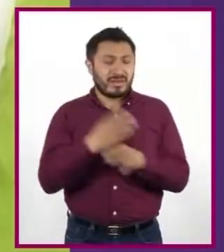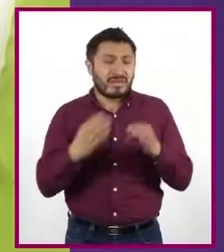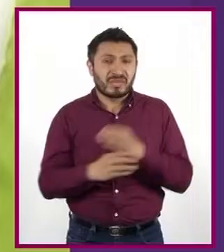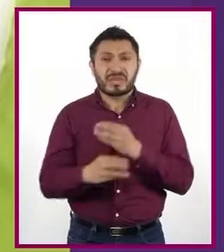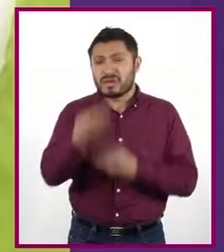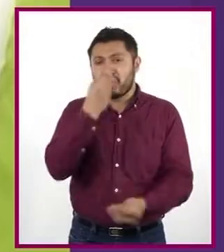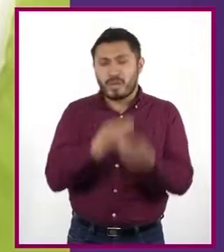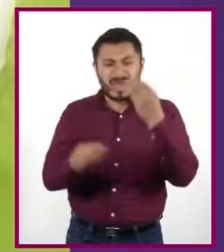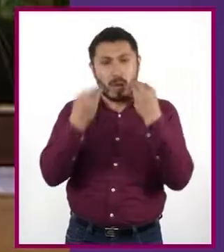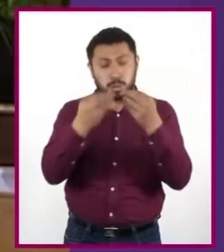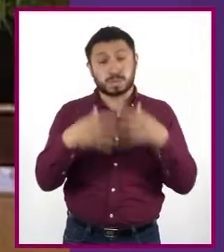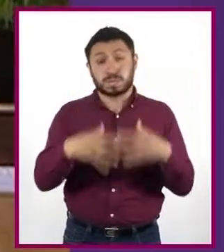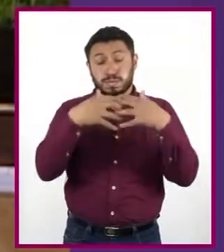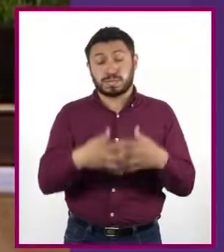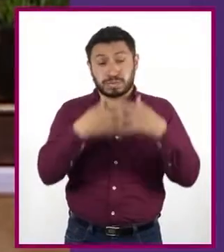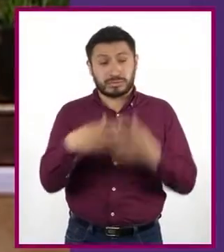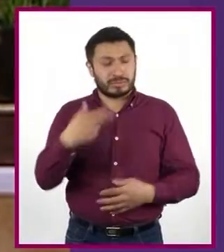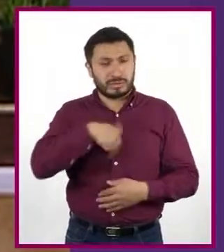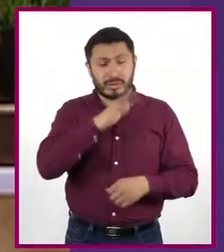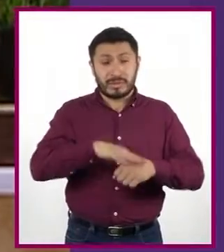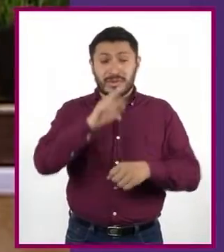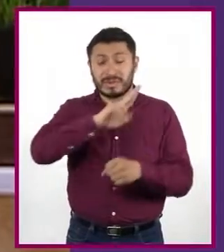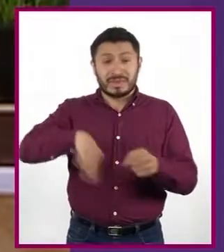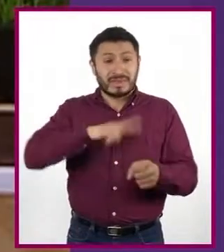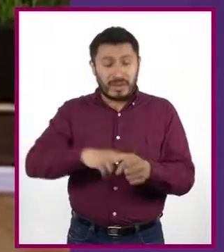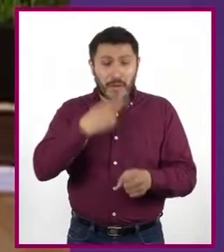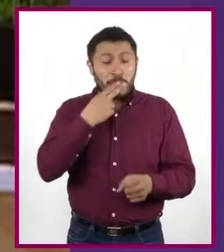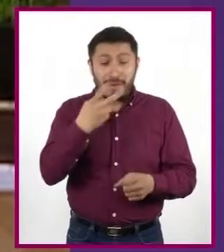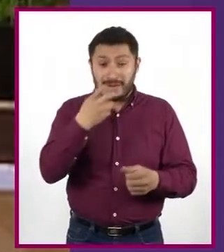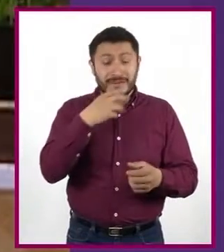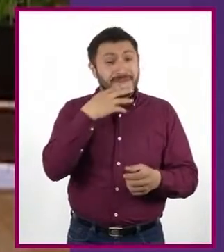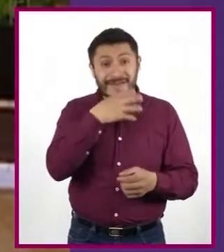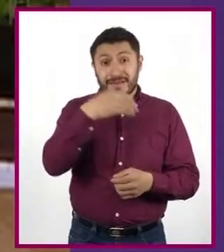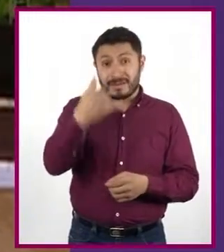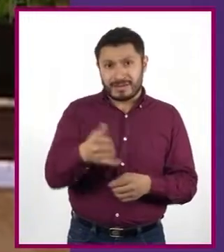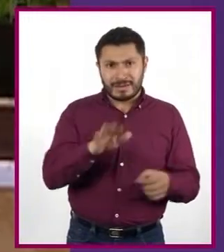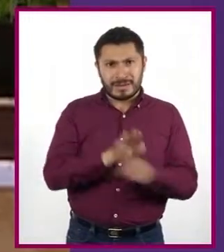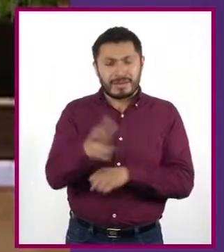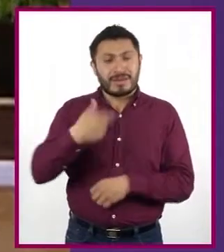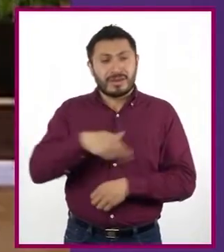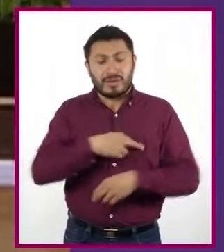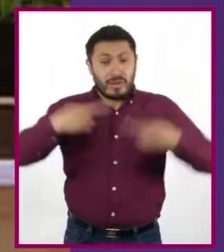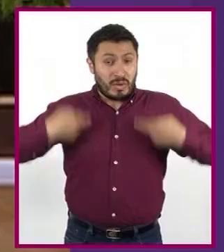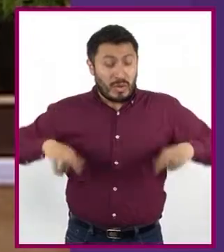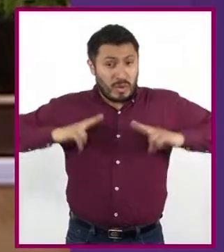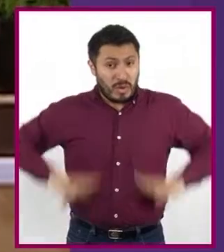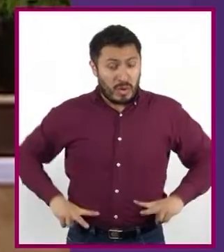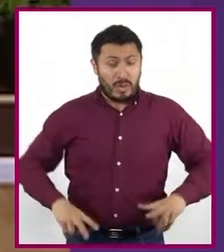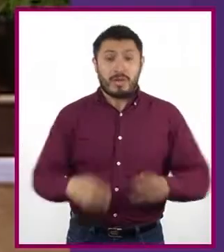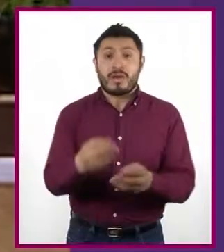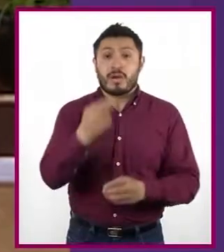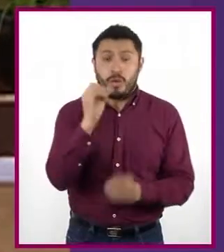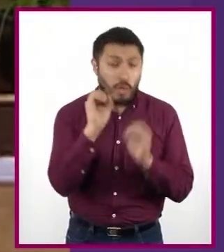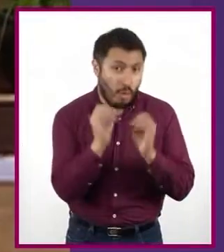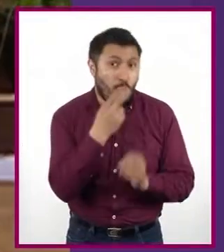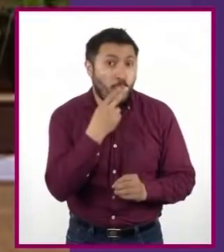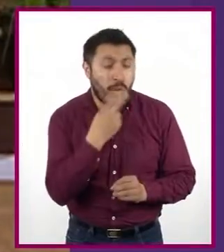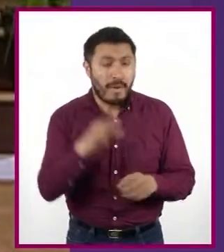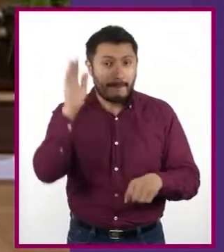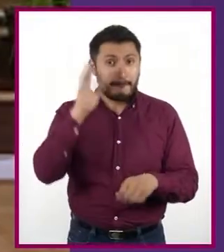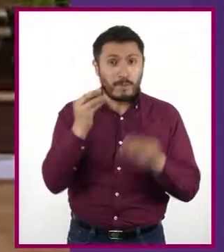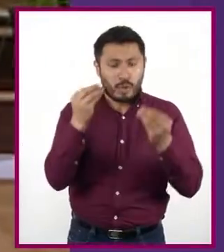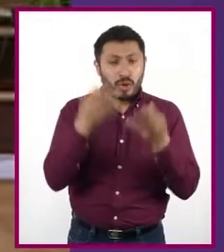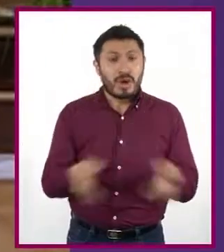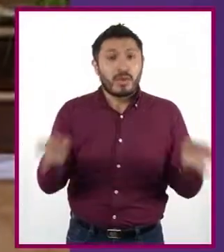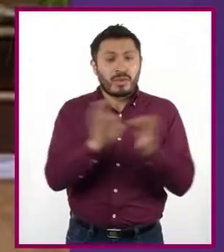súper procesada y seamos más naturales en nuestro consumo y en lo que vestimos y en lo que utilizamos, es muy